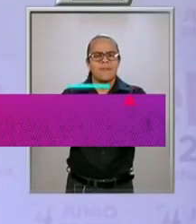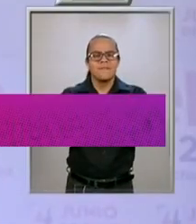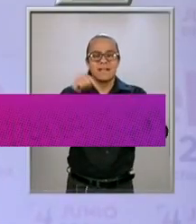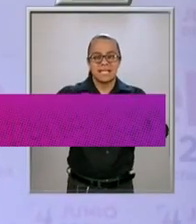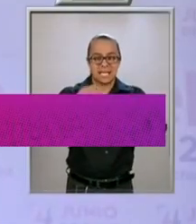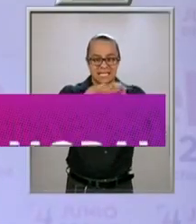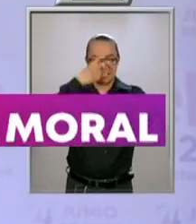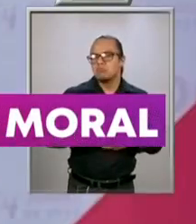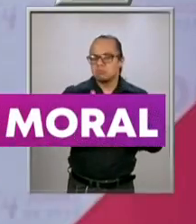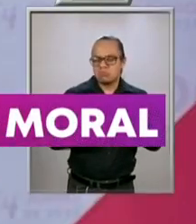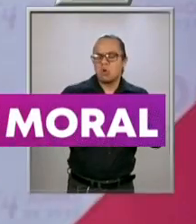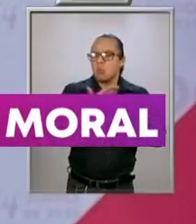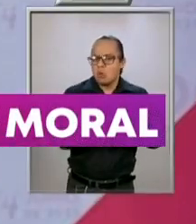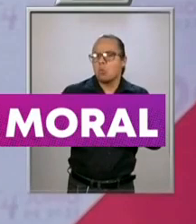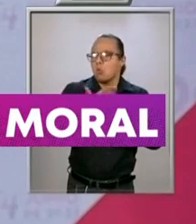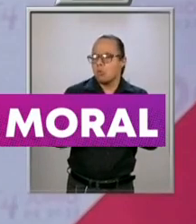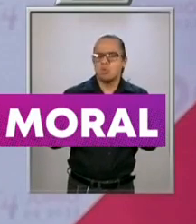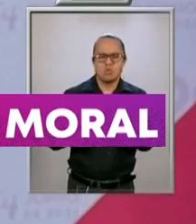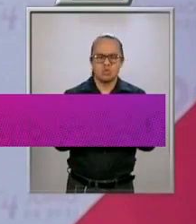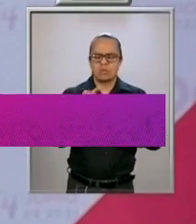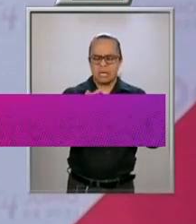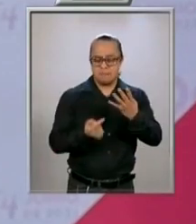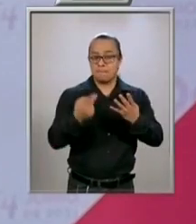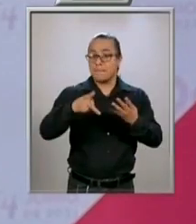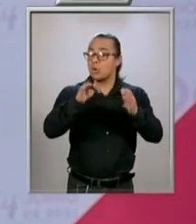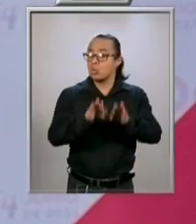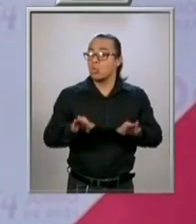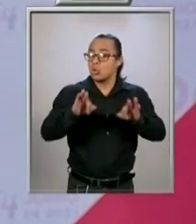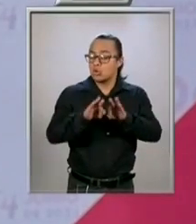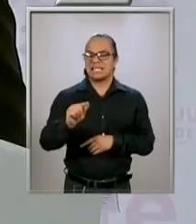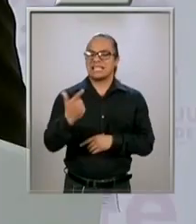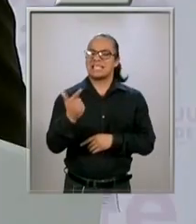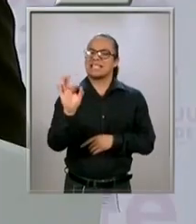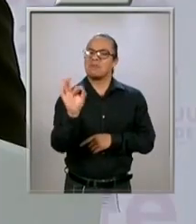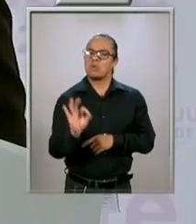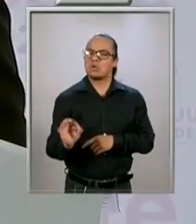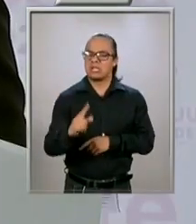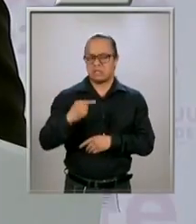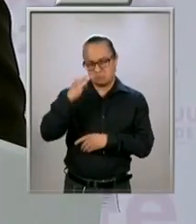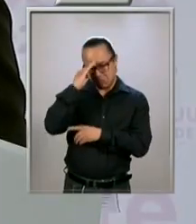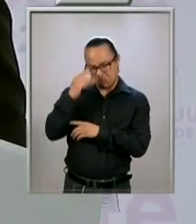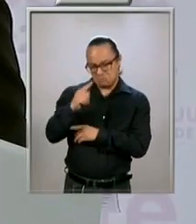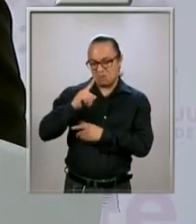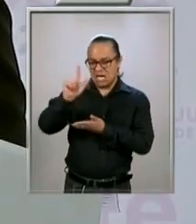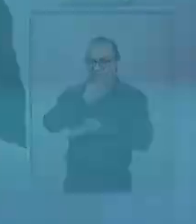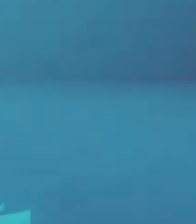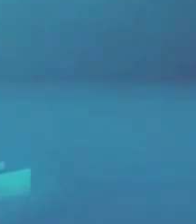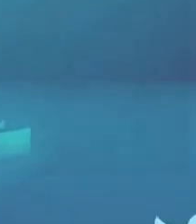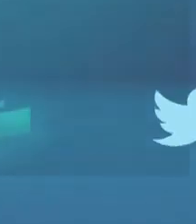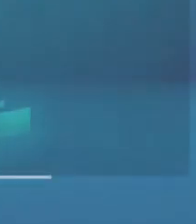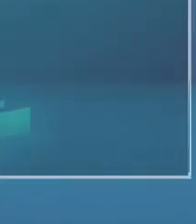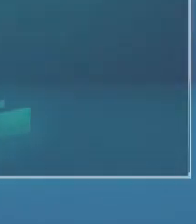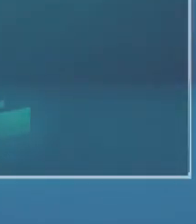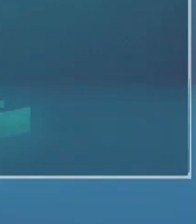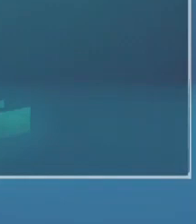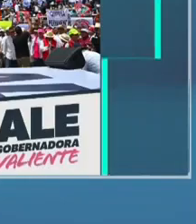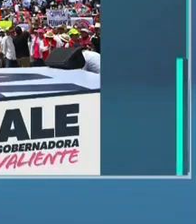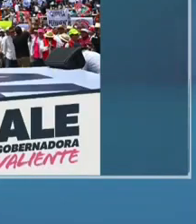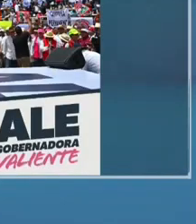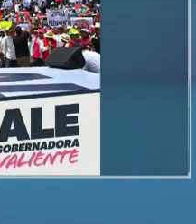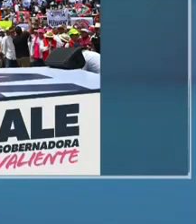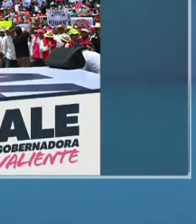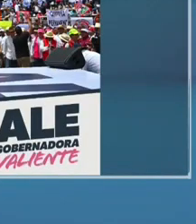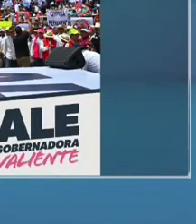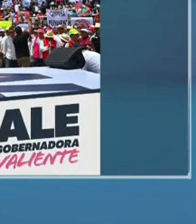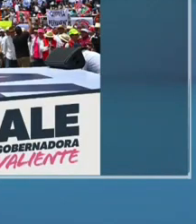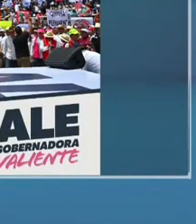como era de esperarse luego del encuentro Delfina Gómez y Alejandra del Moral se declararon ganadoras durante el ejercicio fueron